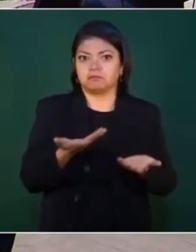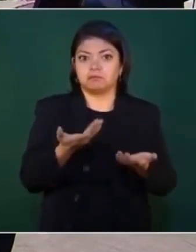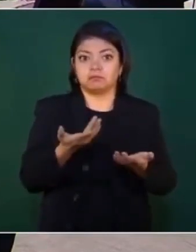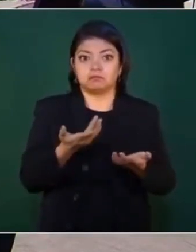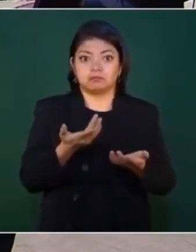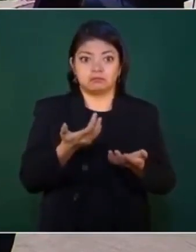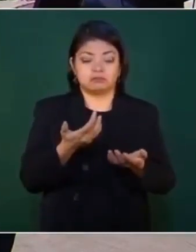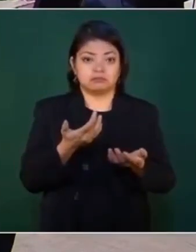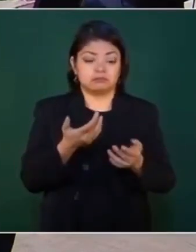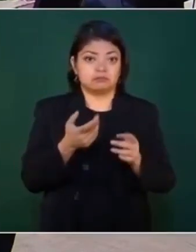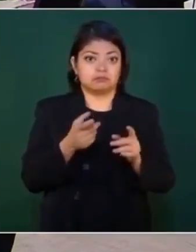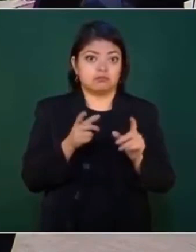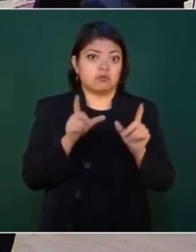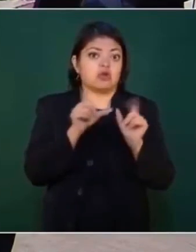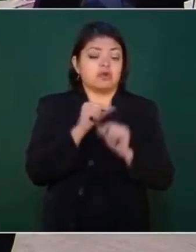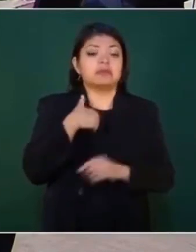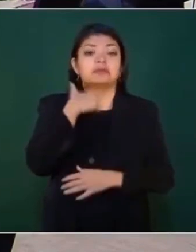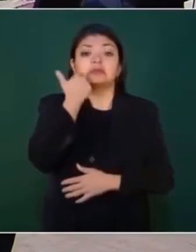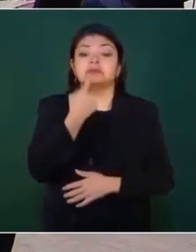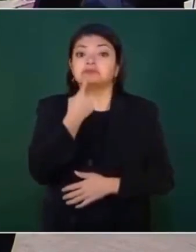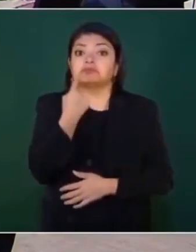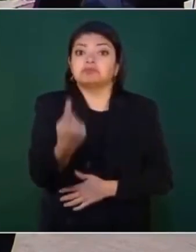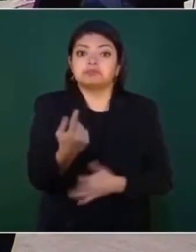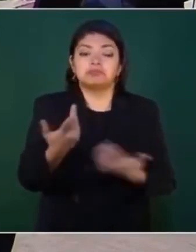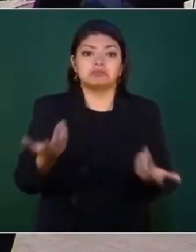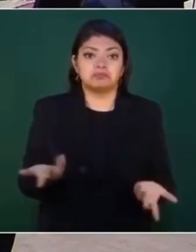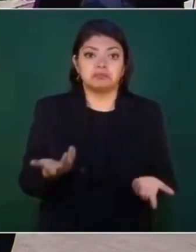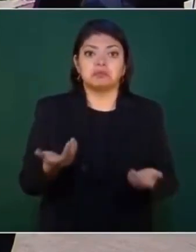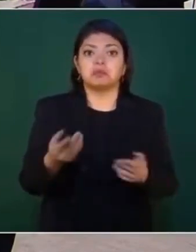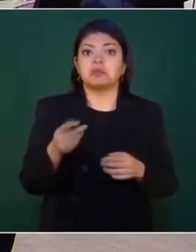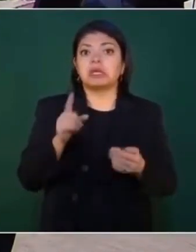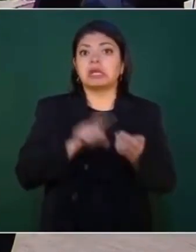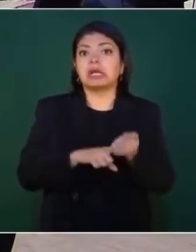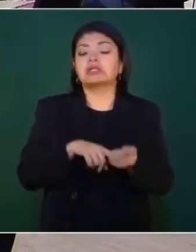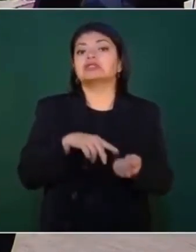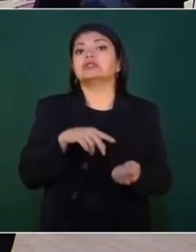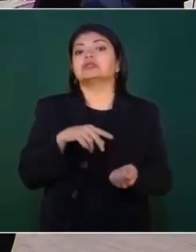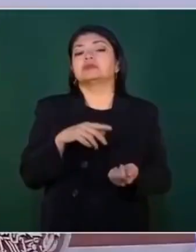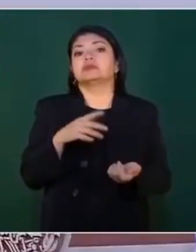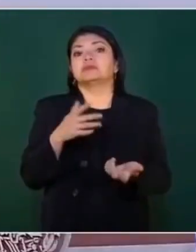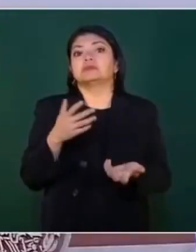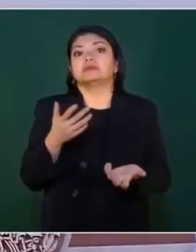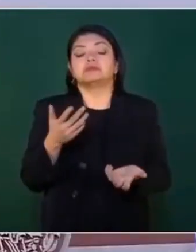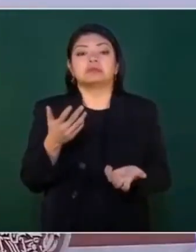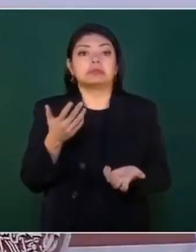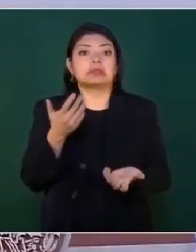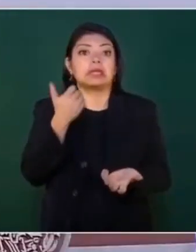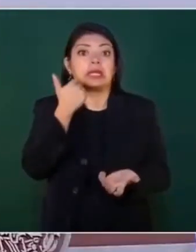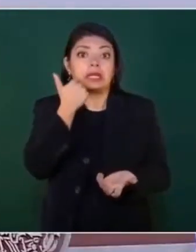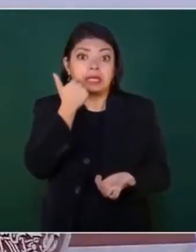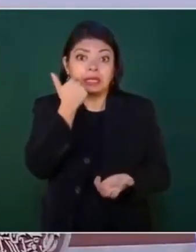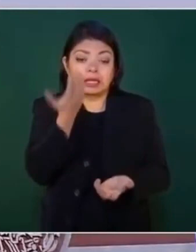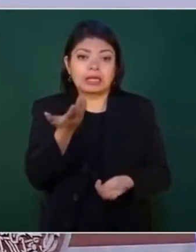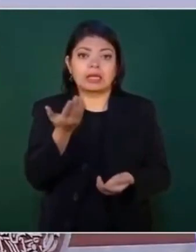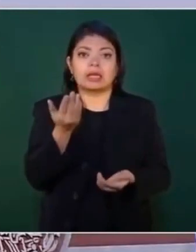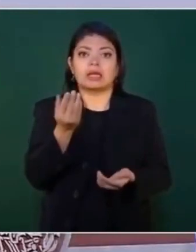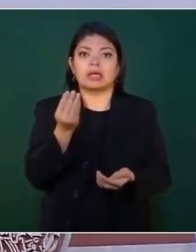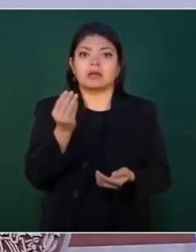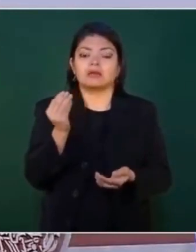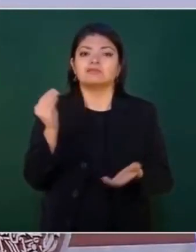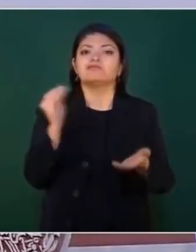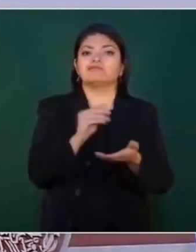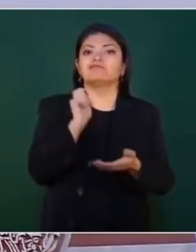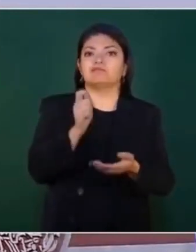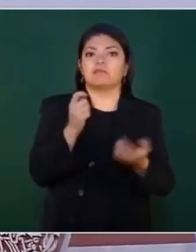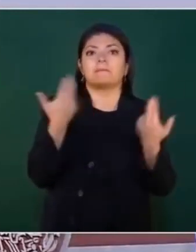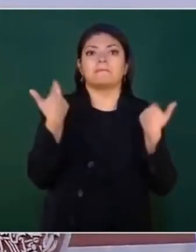comento o simplemente decir que pusimos sobre la mesa la posibilidad de incluir al magisterio,